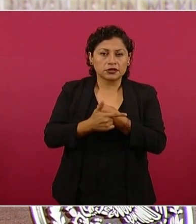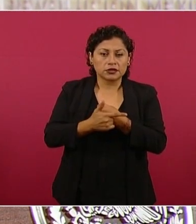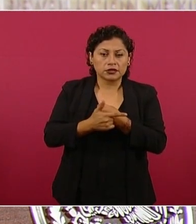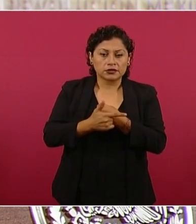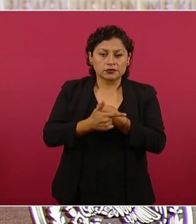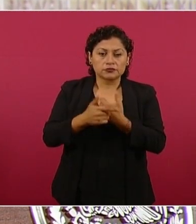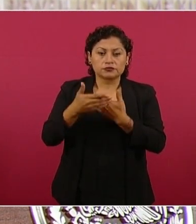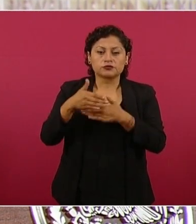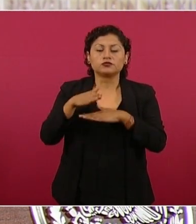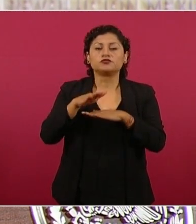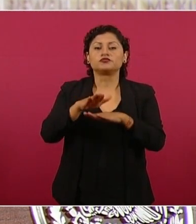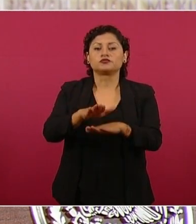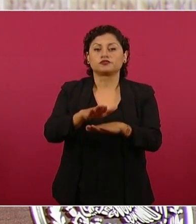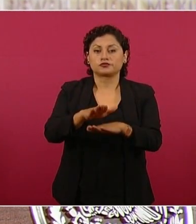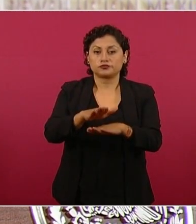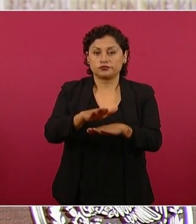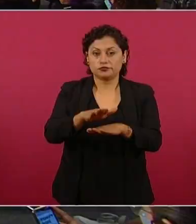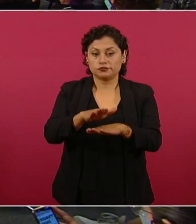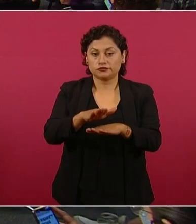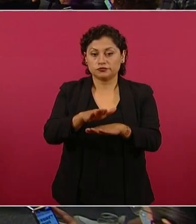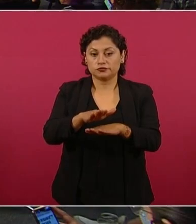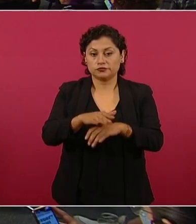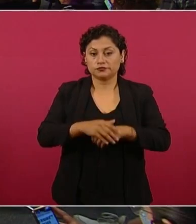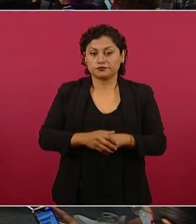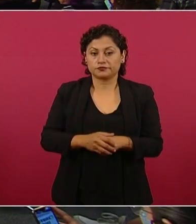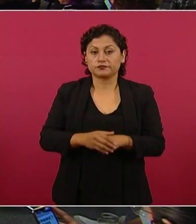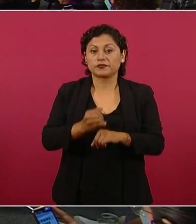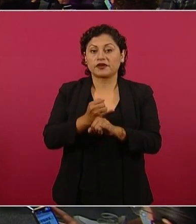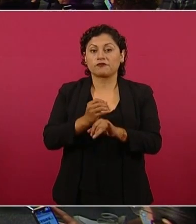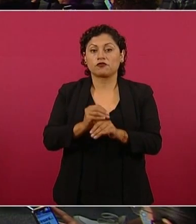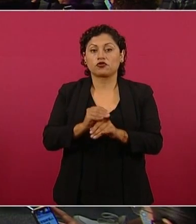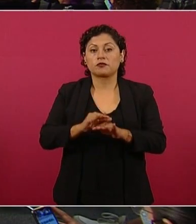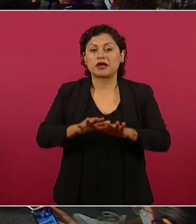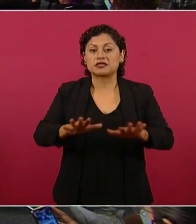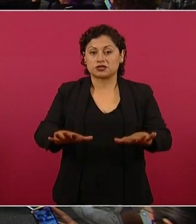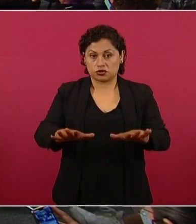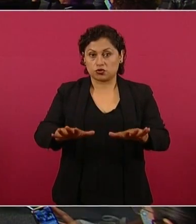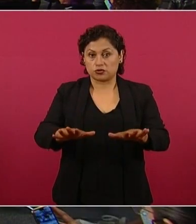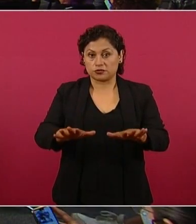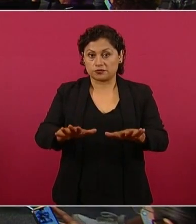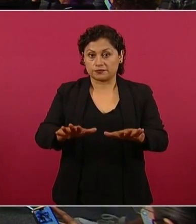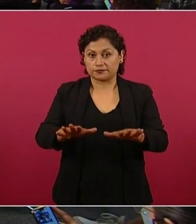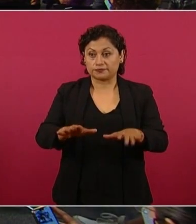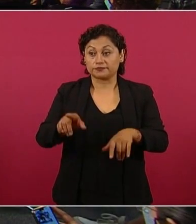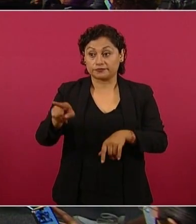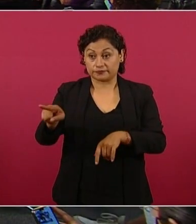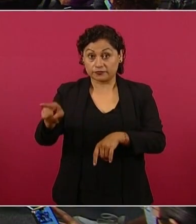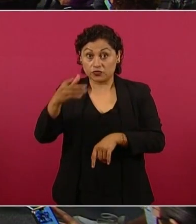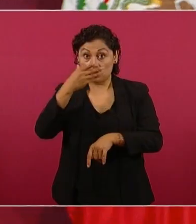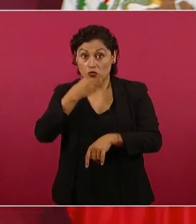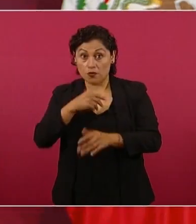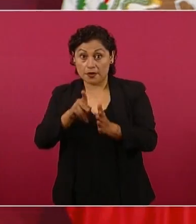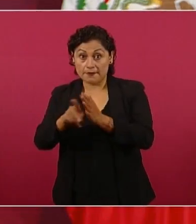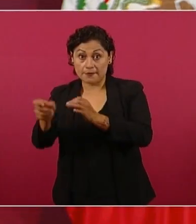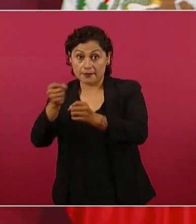de la información que se difundió a través de esta investigación de Assange